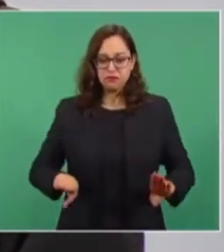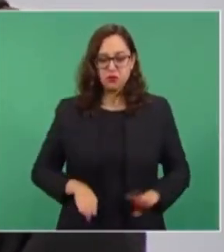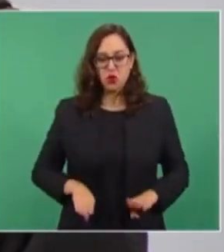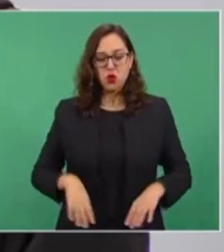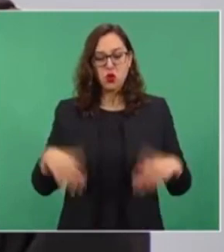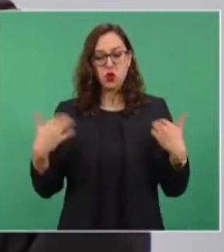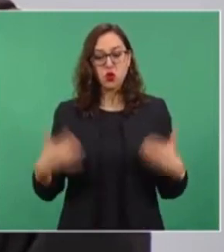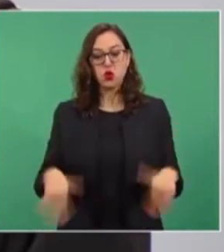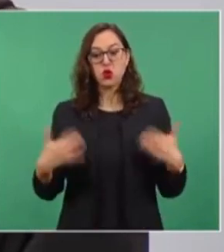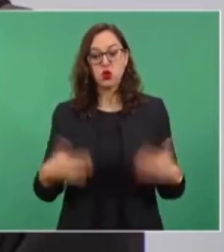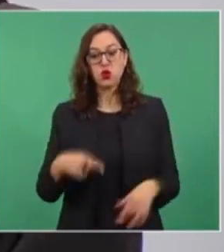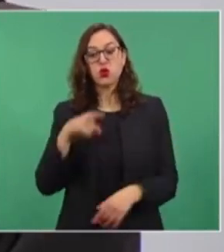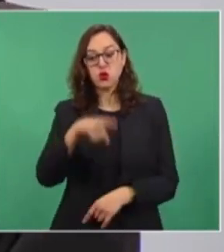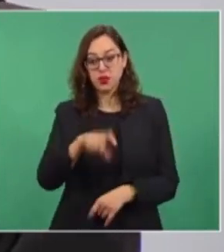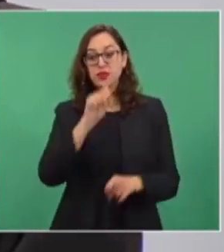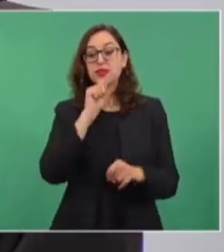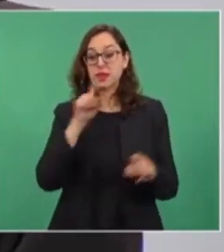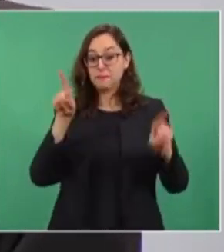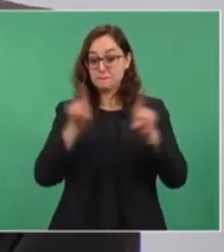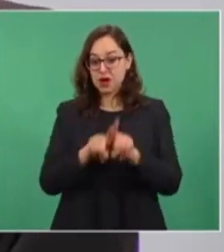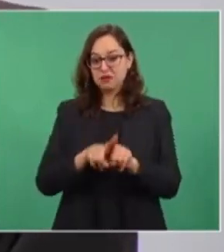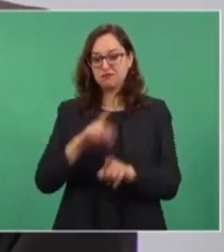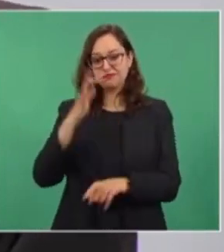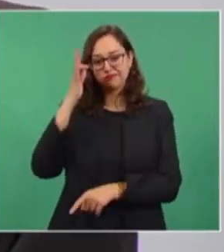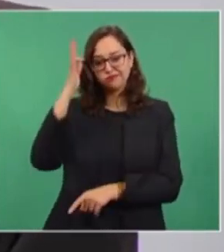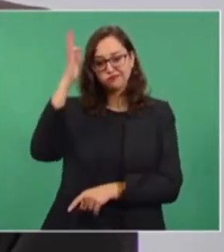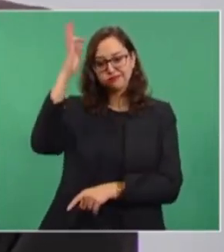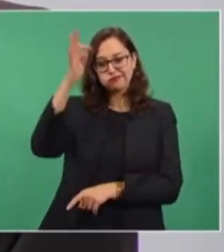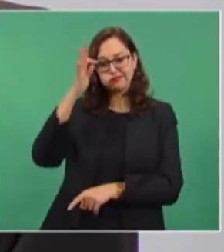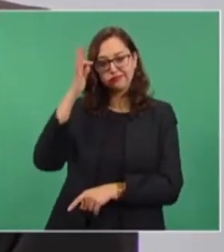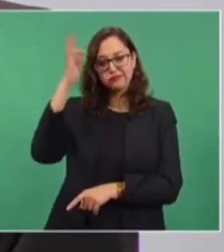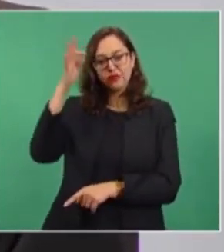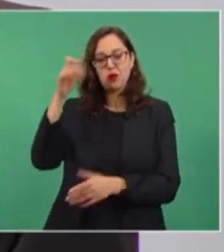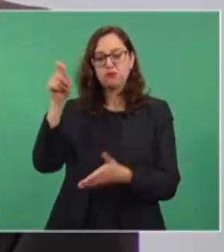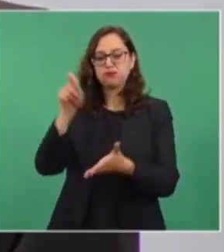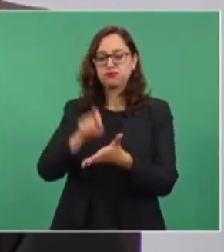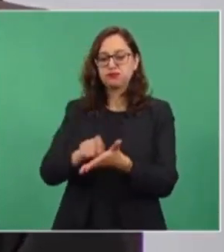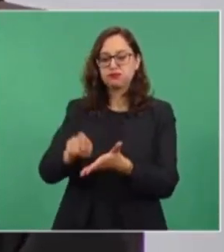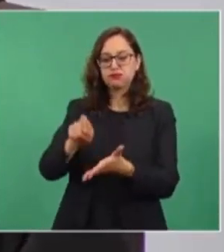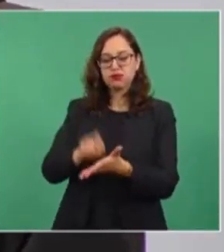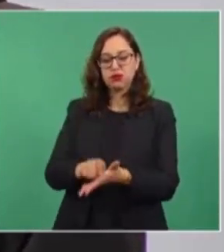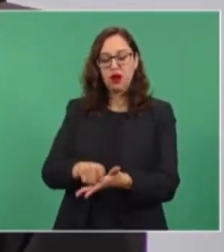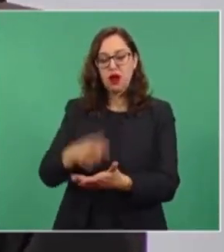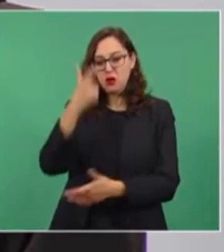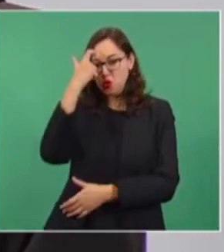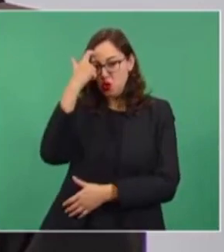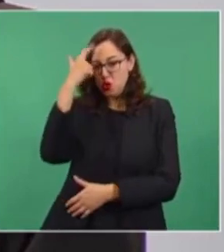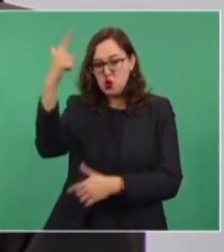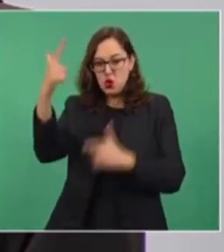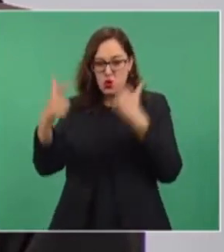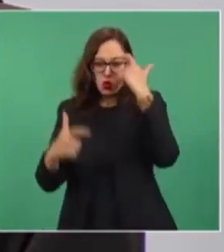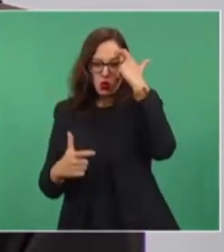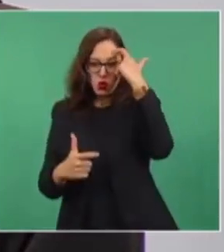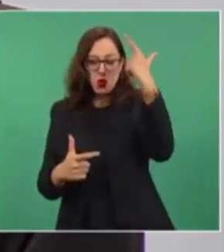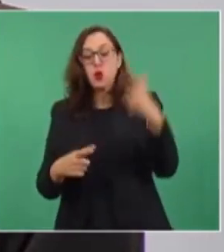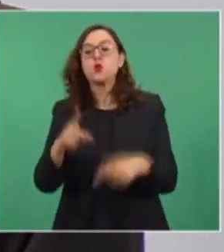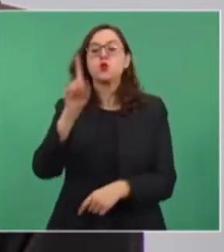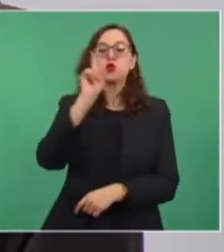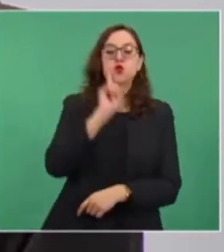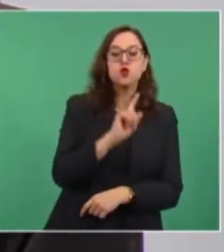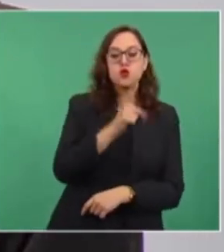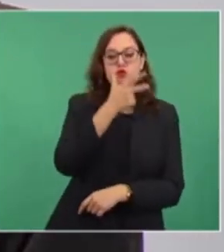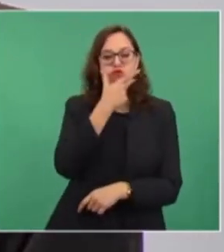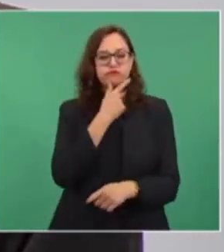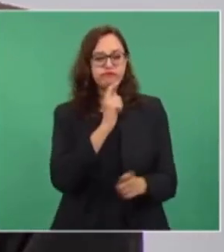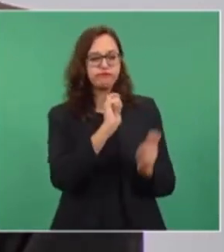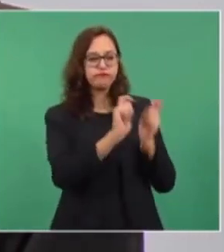pues también es un filósofo que en su creatividad intelectual y material entiende a las mujeres y a los hombres